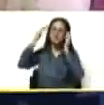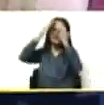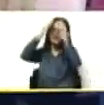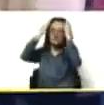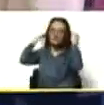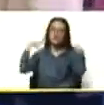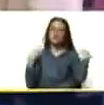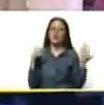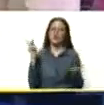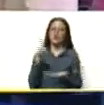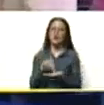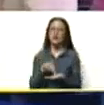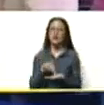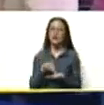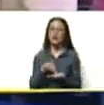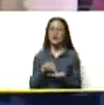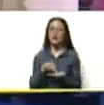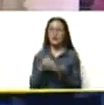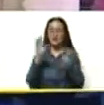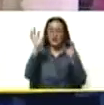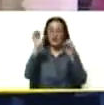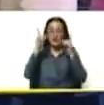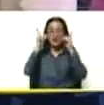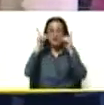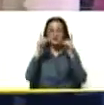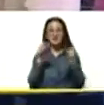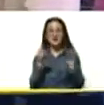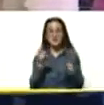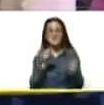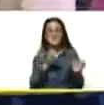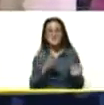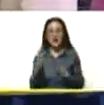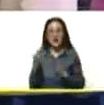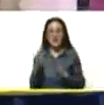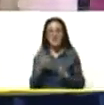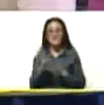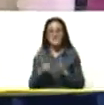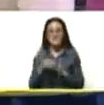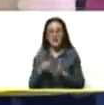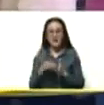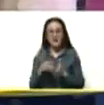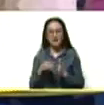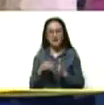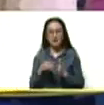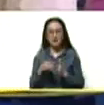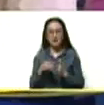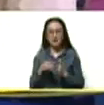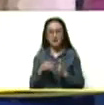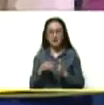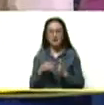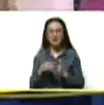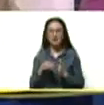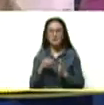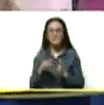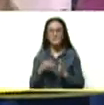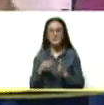dije, Delcy, para el plan del metro y medio, metro,